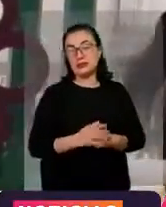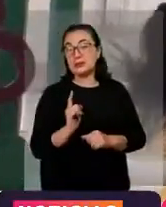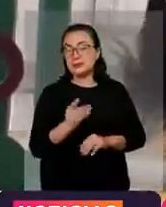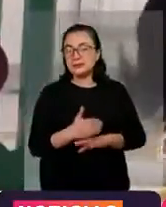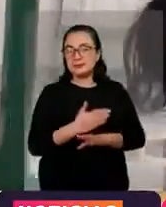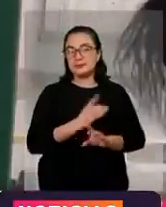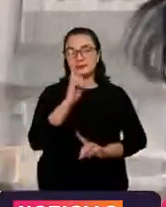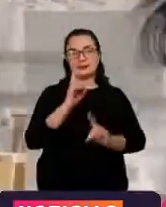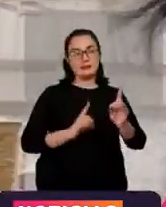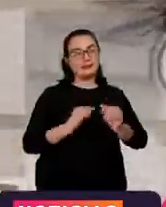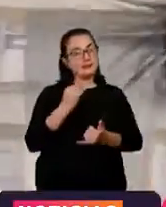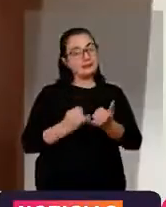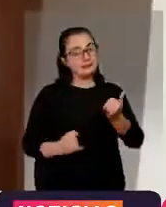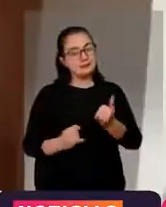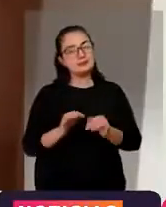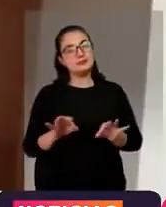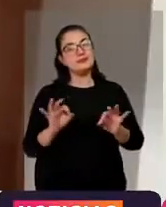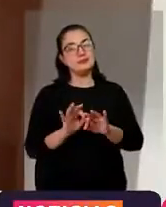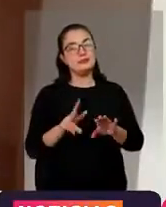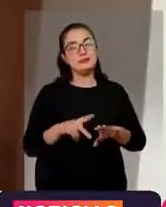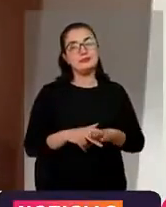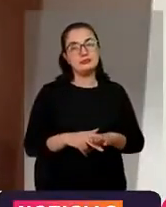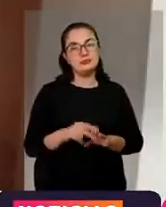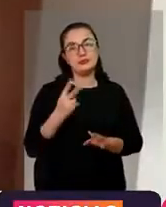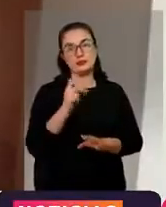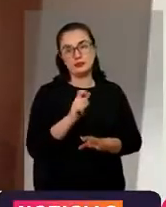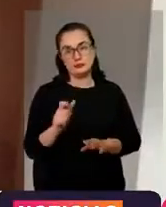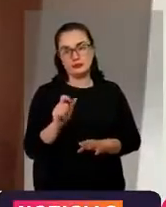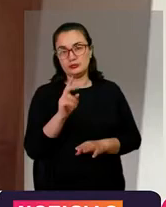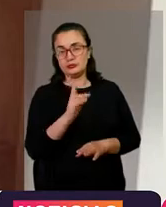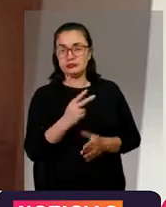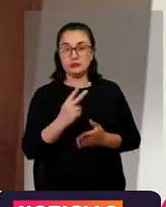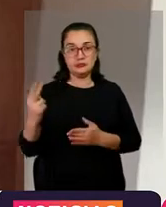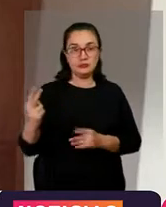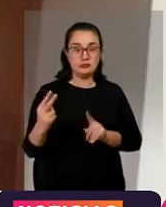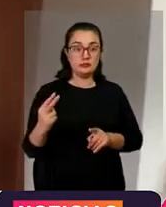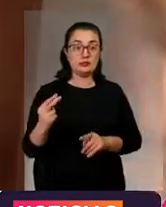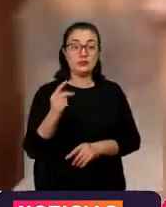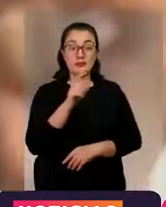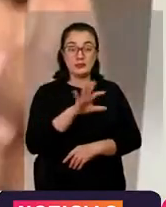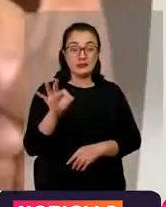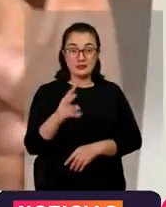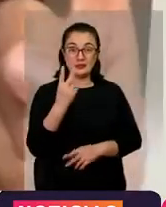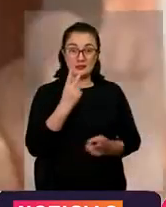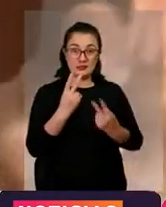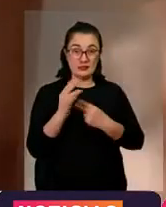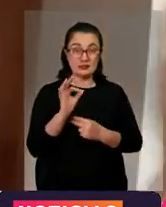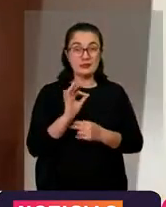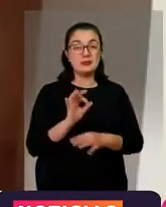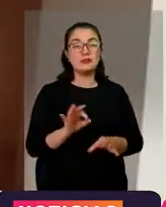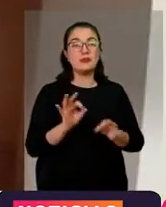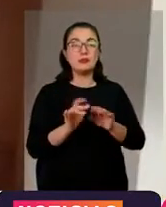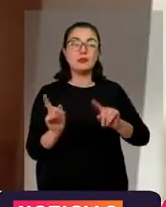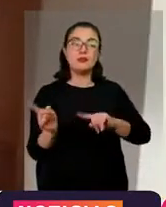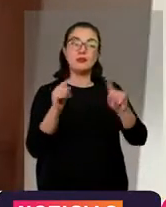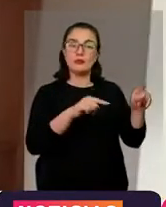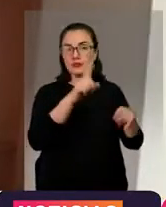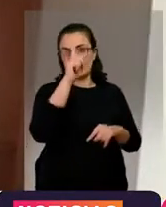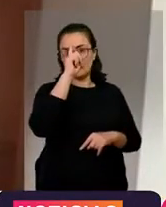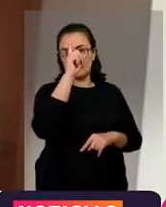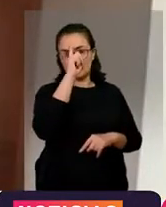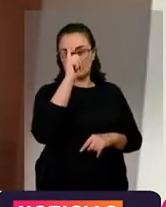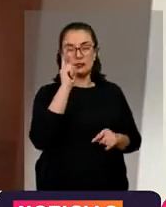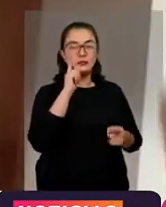habrá un corte de 2 jinetes. Esos 2 jinetes que se escojan se van a ir para Alemania, a la casa